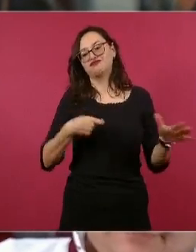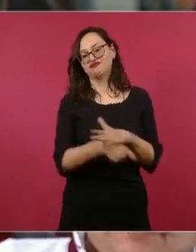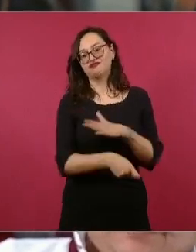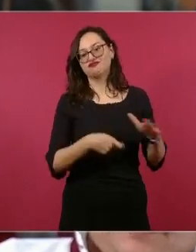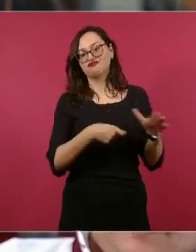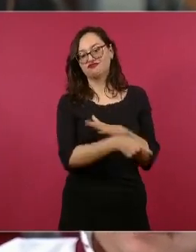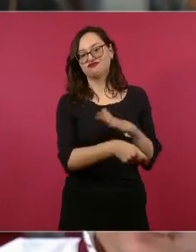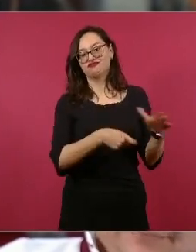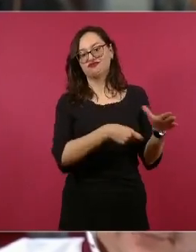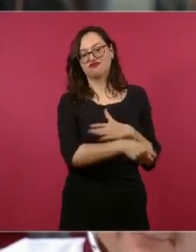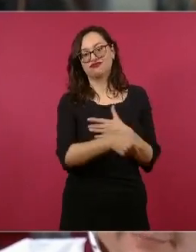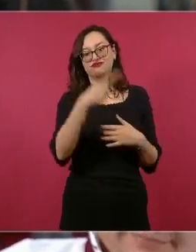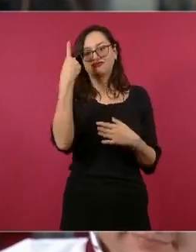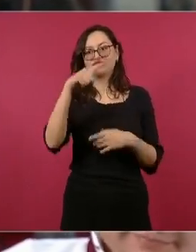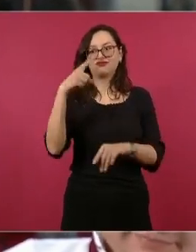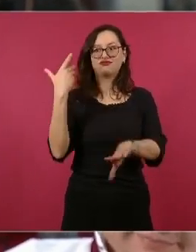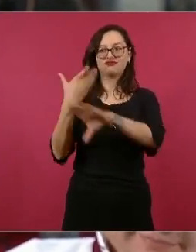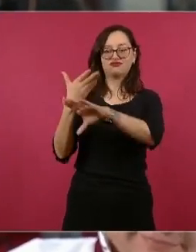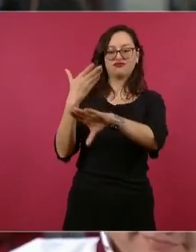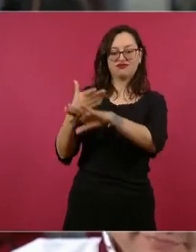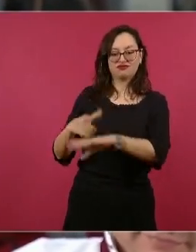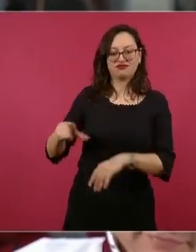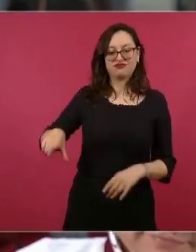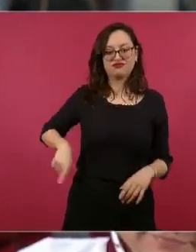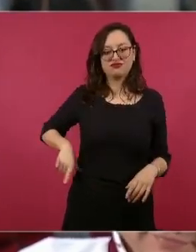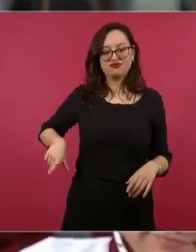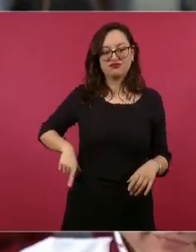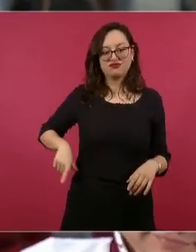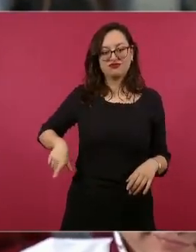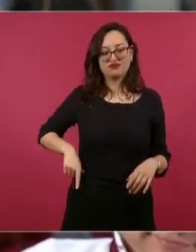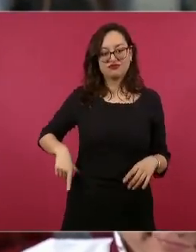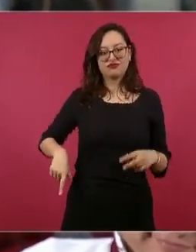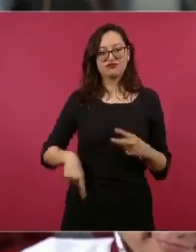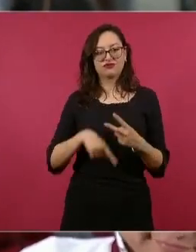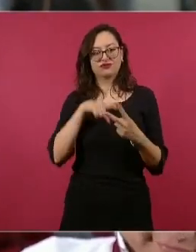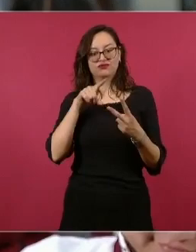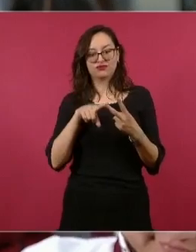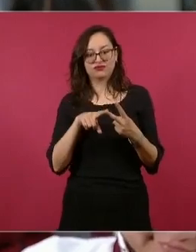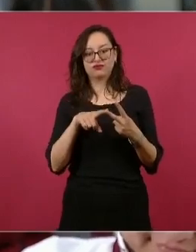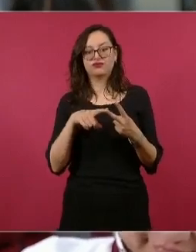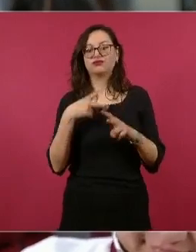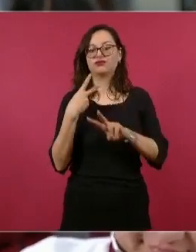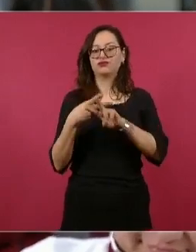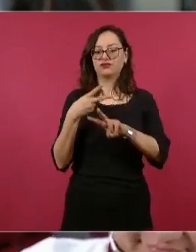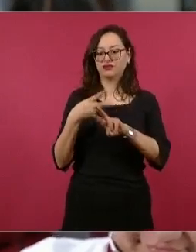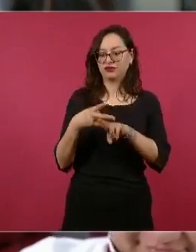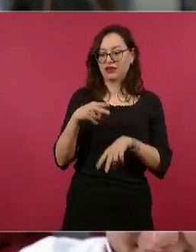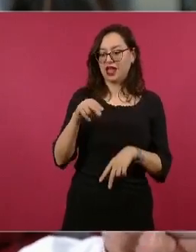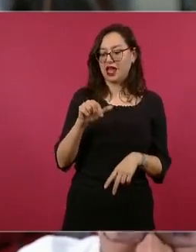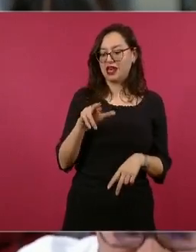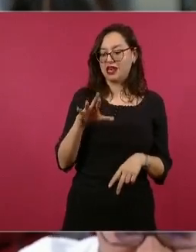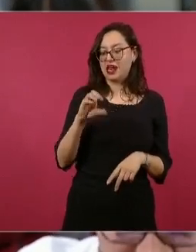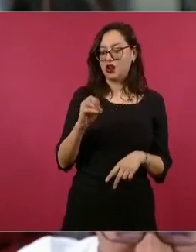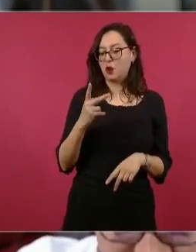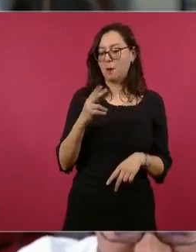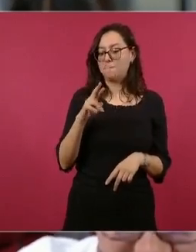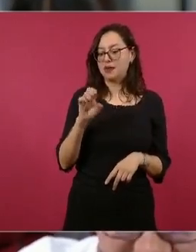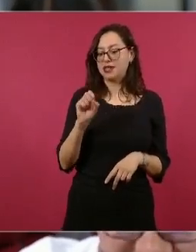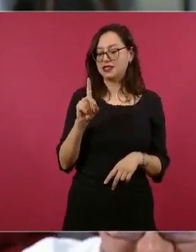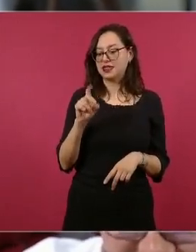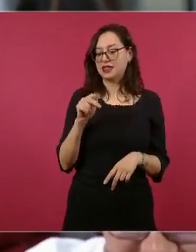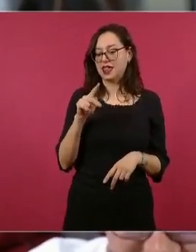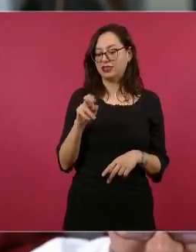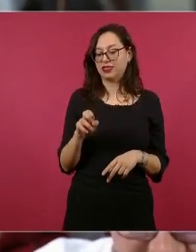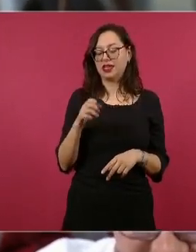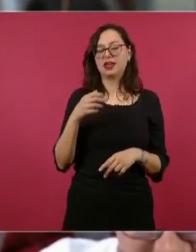sucia de la que también usted ya había hablado en esta conferencia y en otras del narco presidente narco candidata y narco gobierno